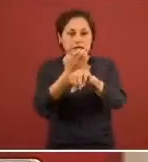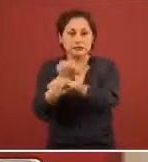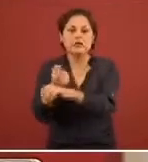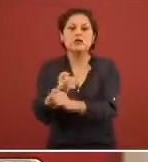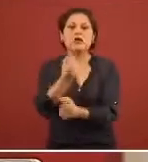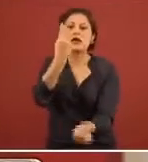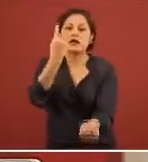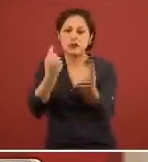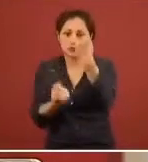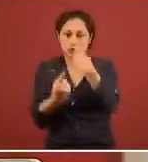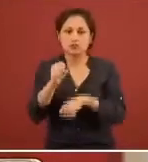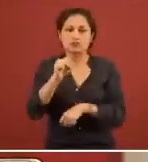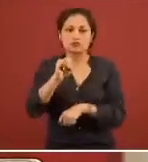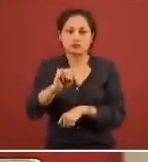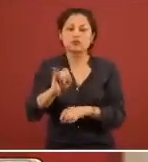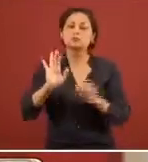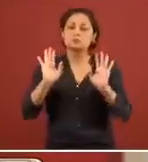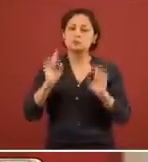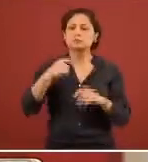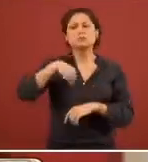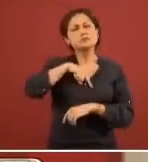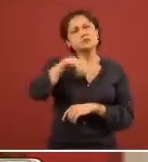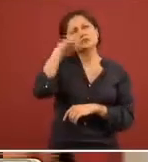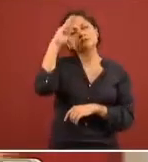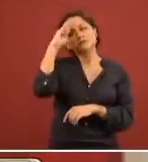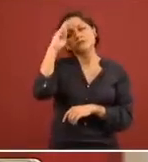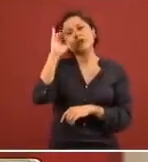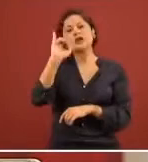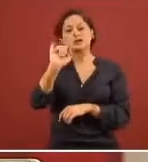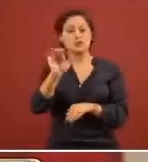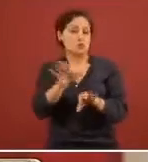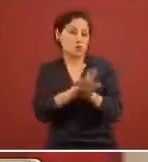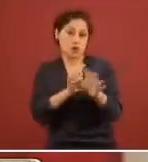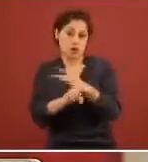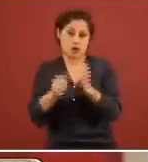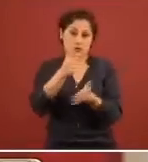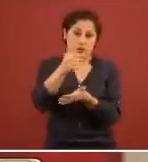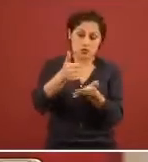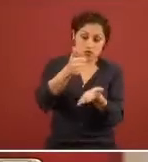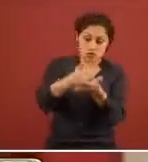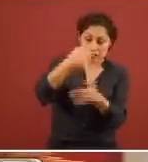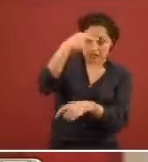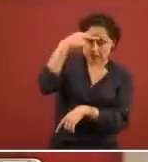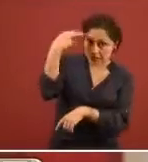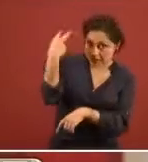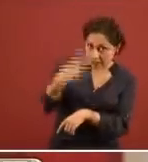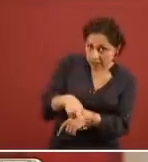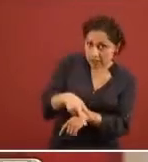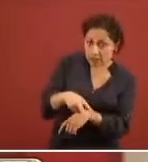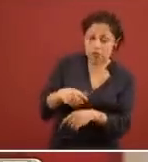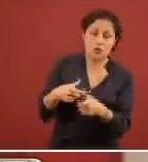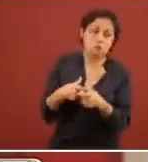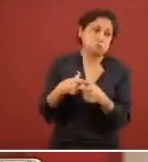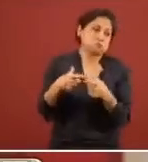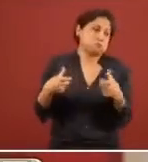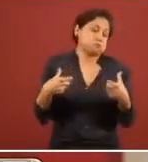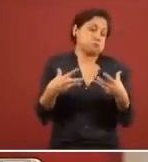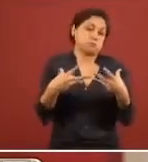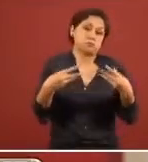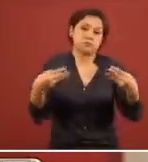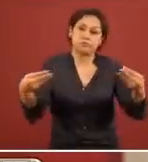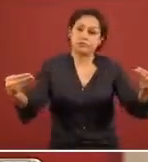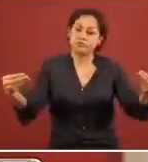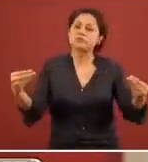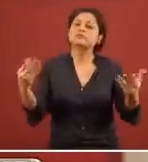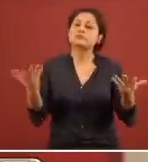hecho técnicamente se podría. Efectivamente hay zonas como el Valle de México que tienen ya una propagación que podría